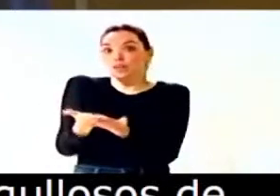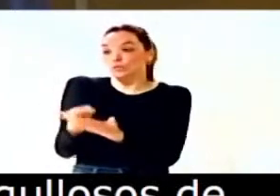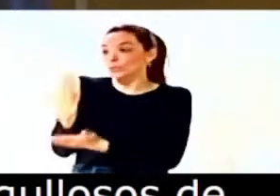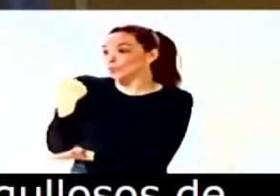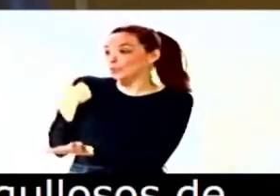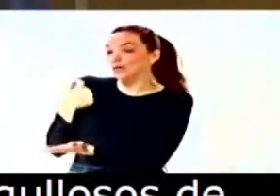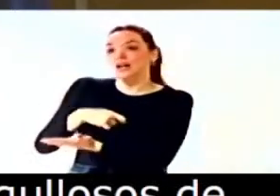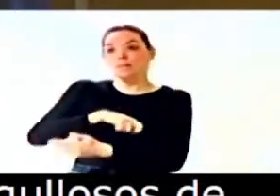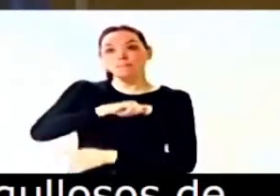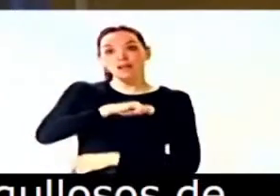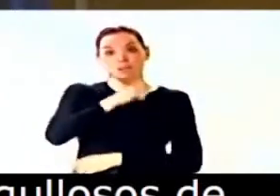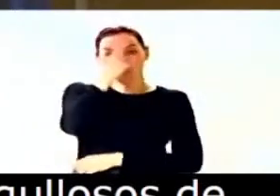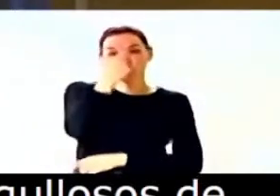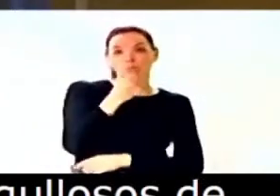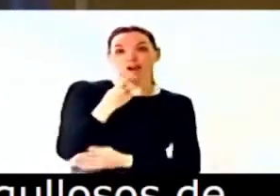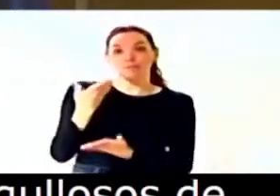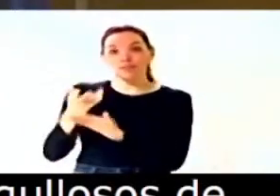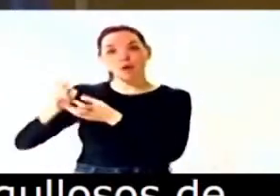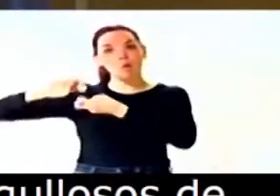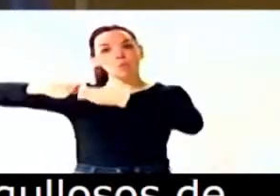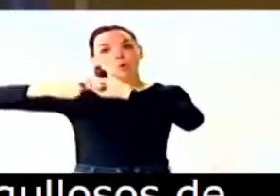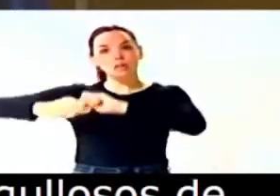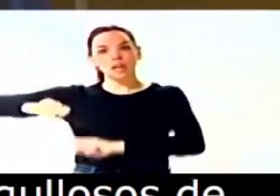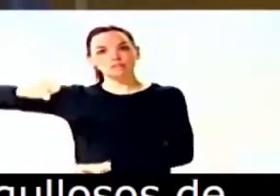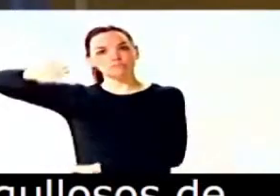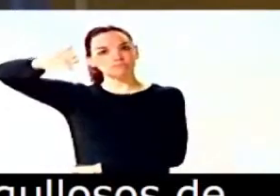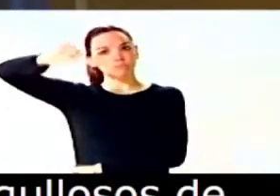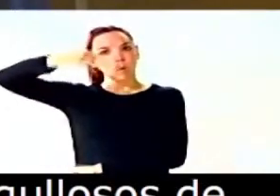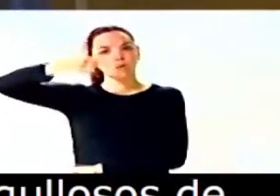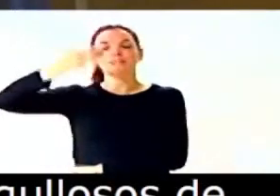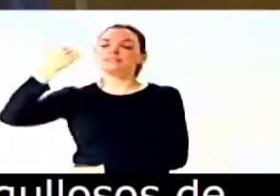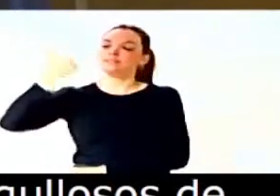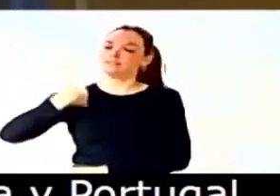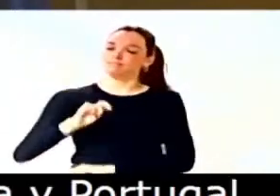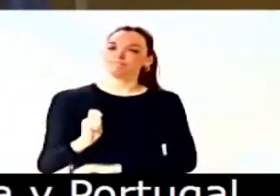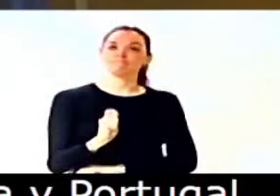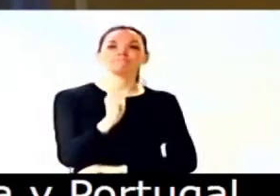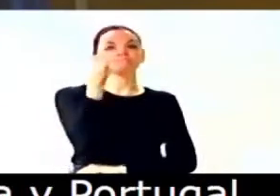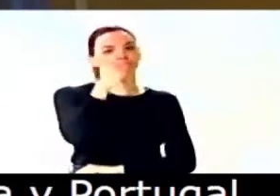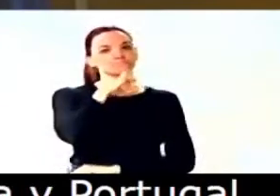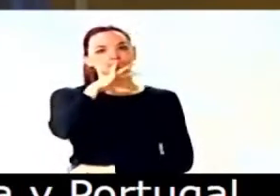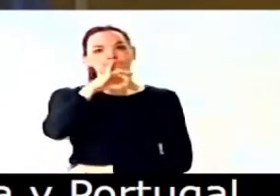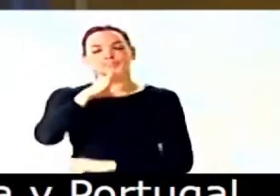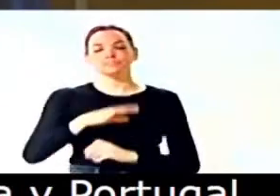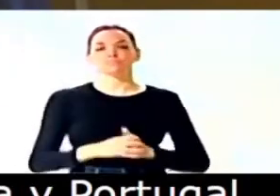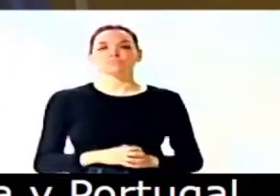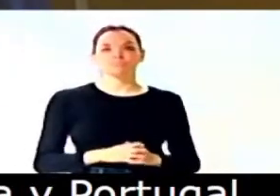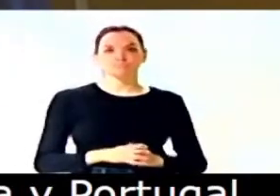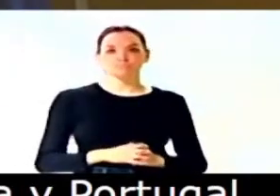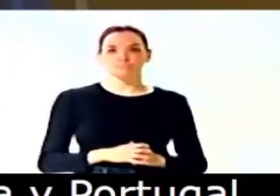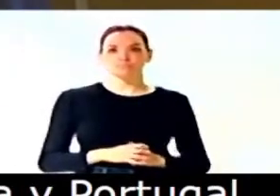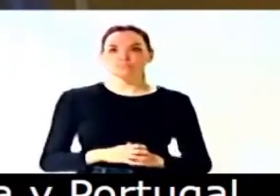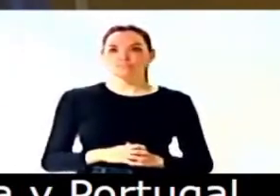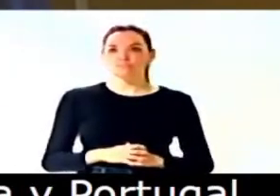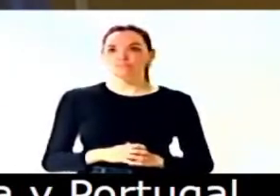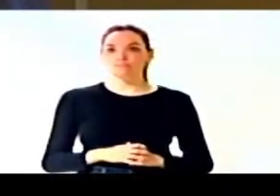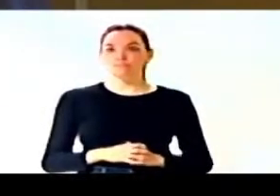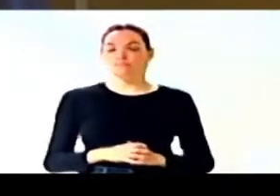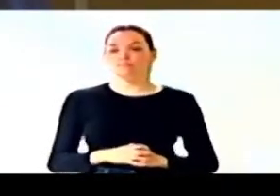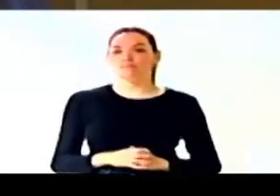hizo España y Portugal, Bruselas le haya dado el visto bueno. Y acorde con